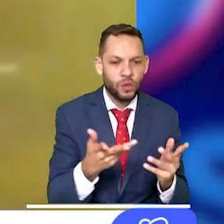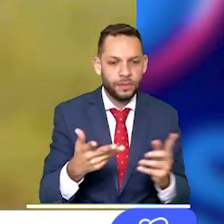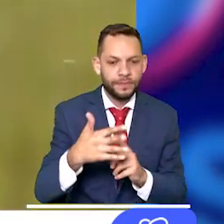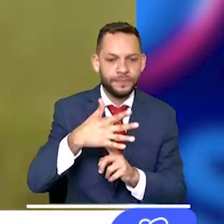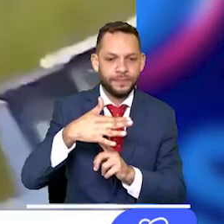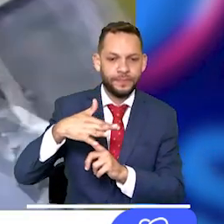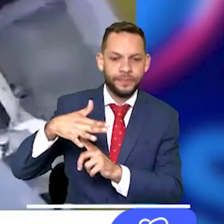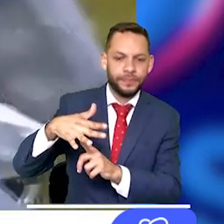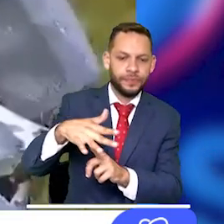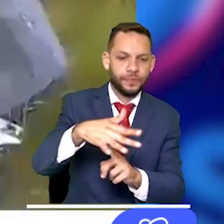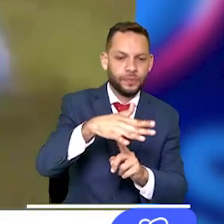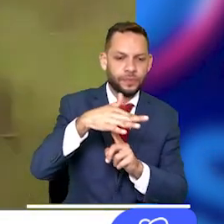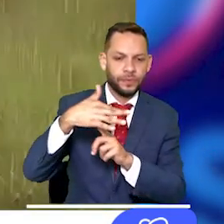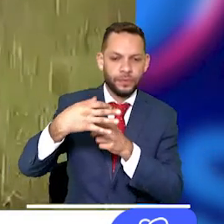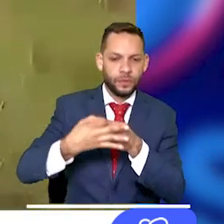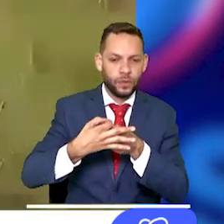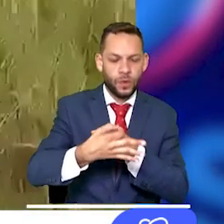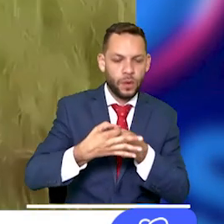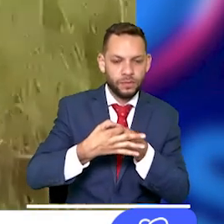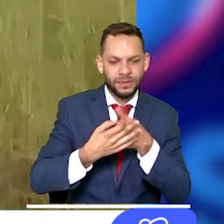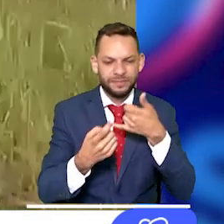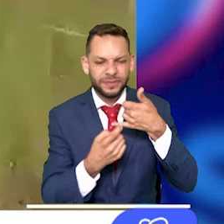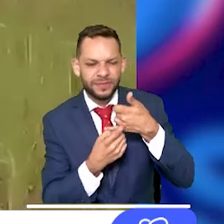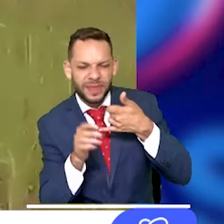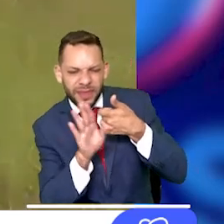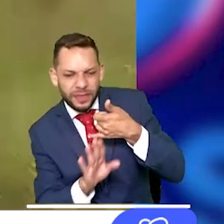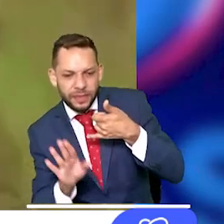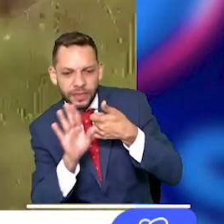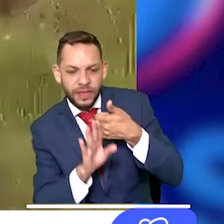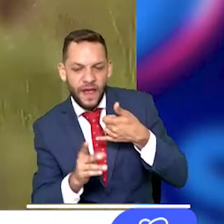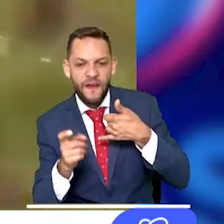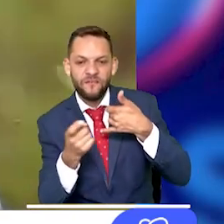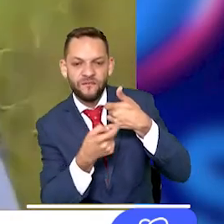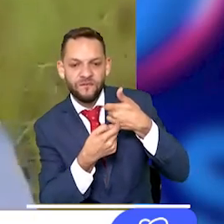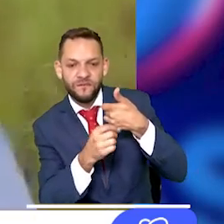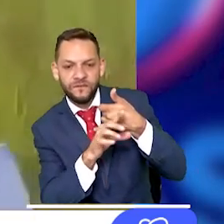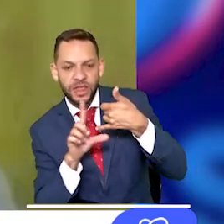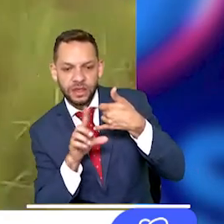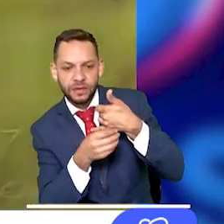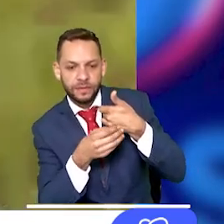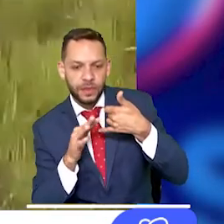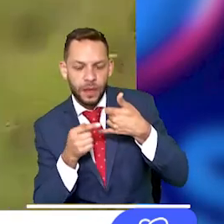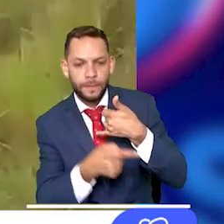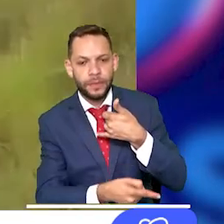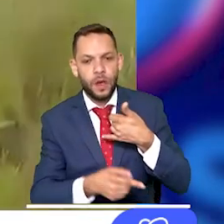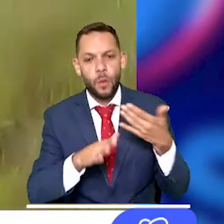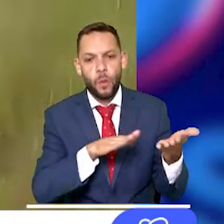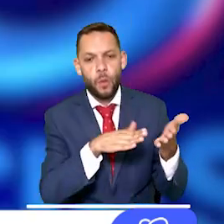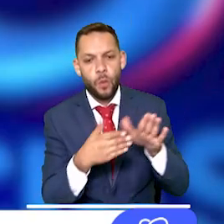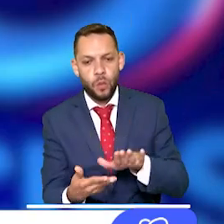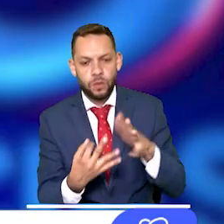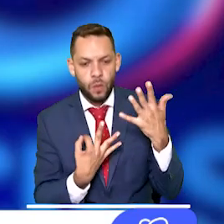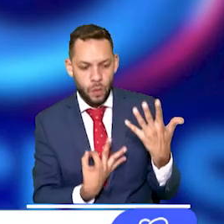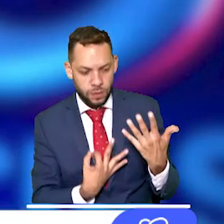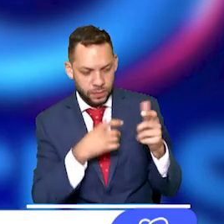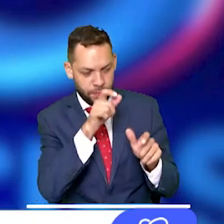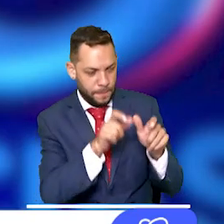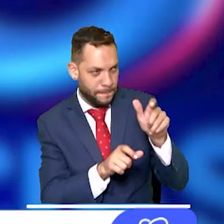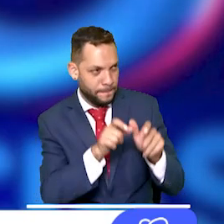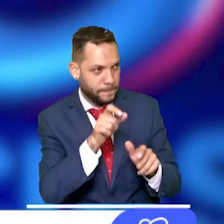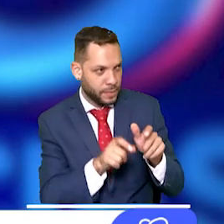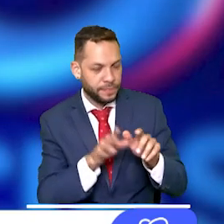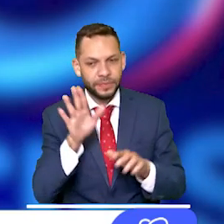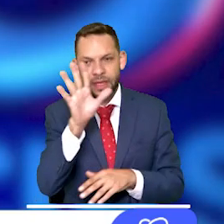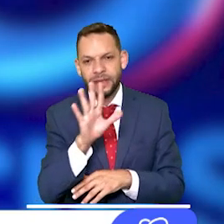garabato municipio de cumaribo en el departamento de bichada dejando un saldo trágico de ocho militares muertos el departamento del